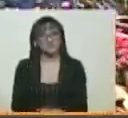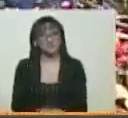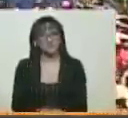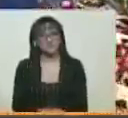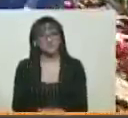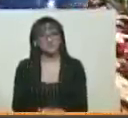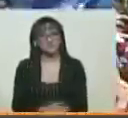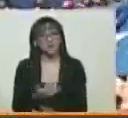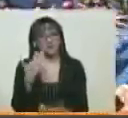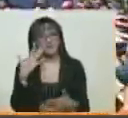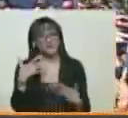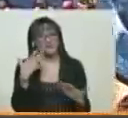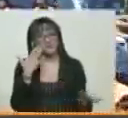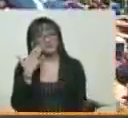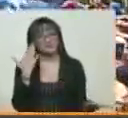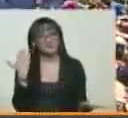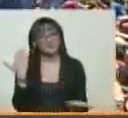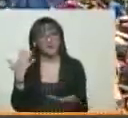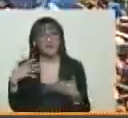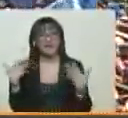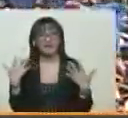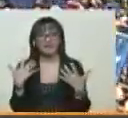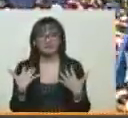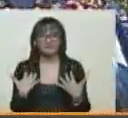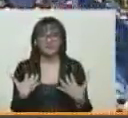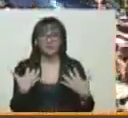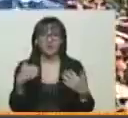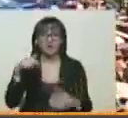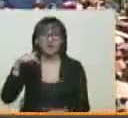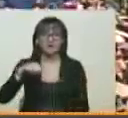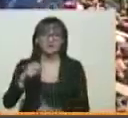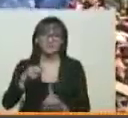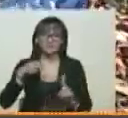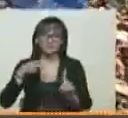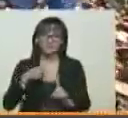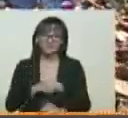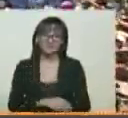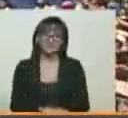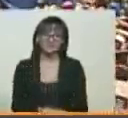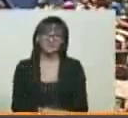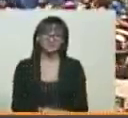entonces a disfrutar del audio ambiente y de la alegría que se vive acá en el estado Amazonas.